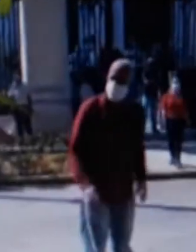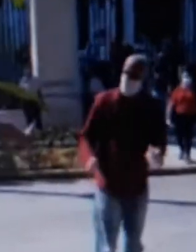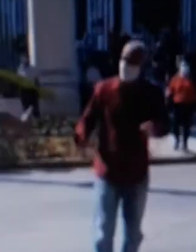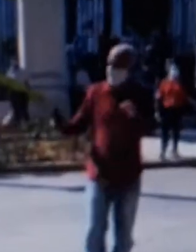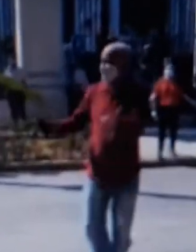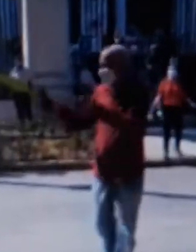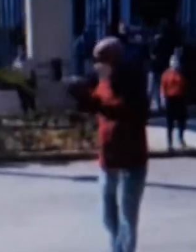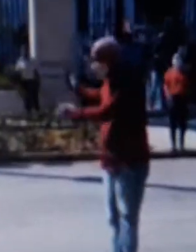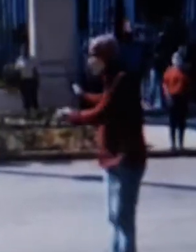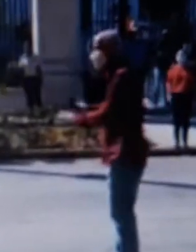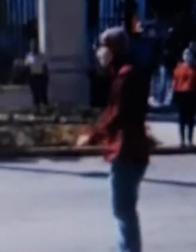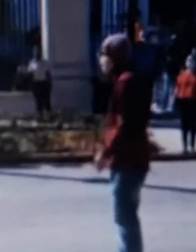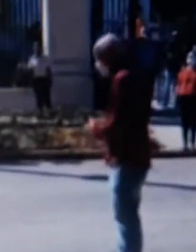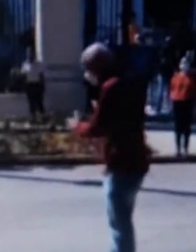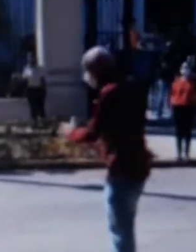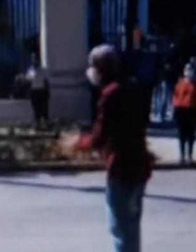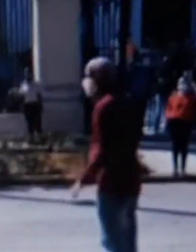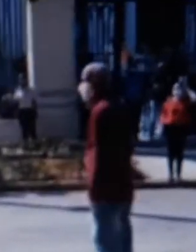Les vuelvo a ofrecer pasar.